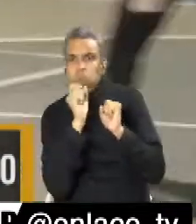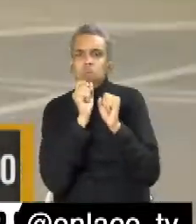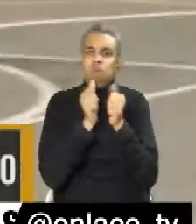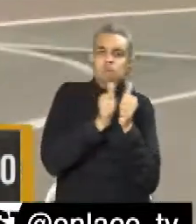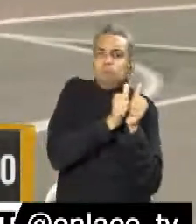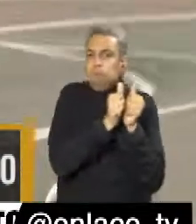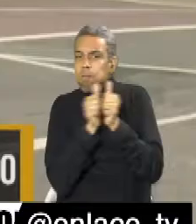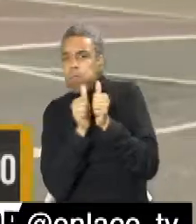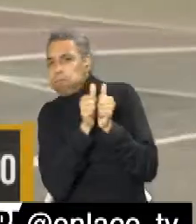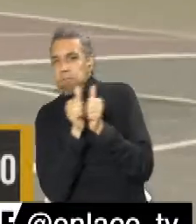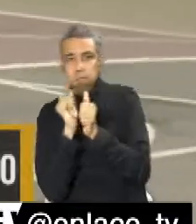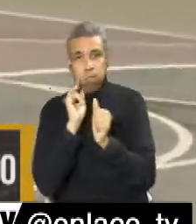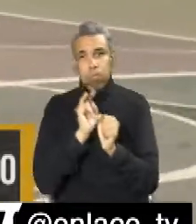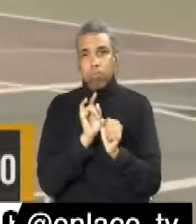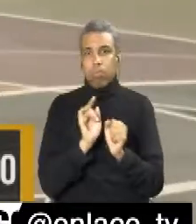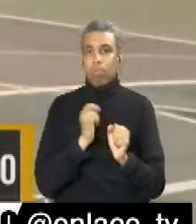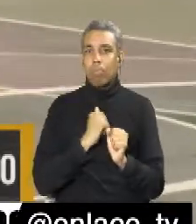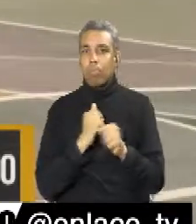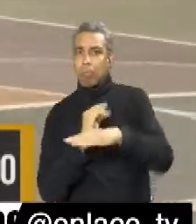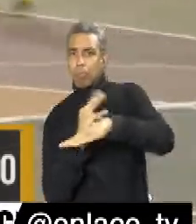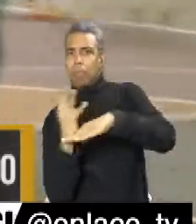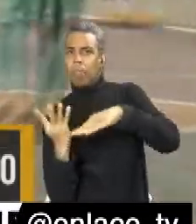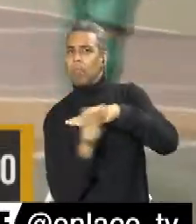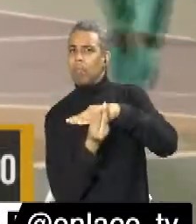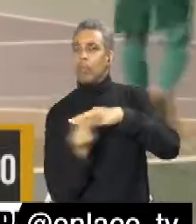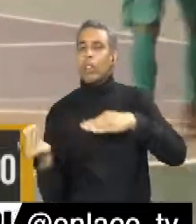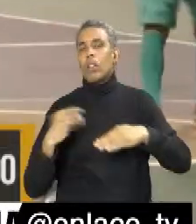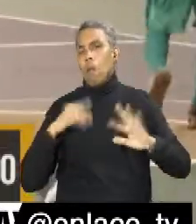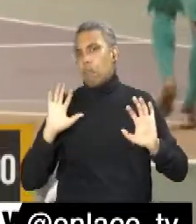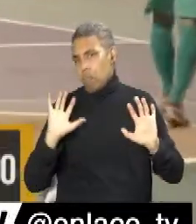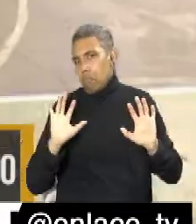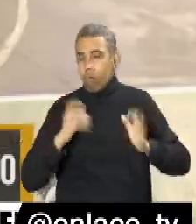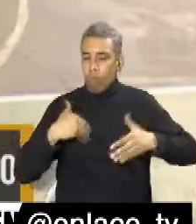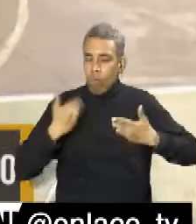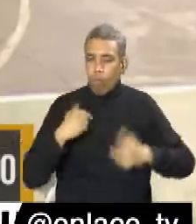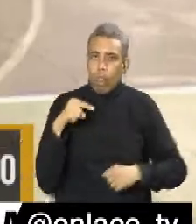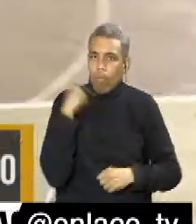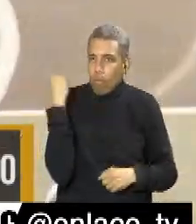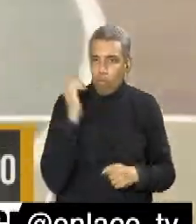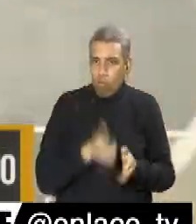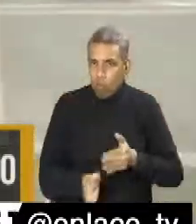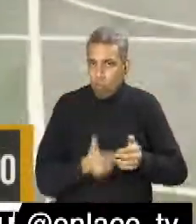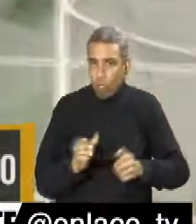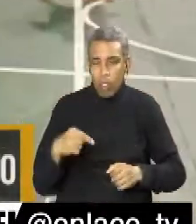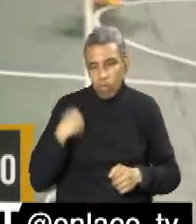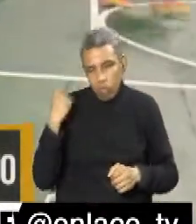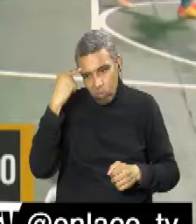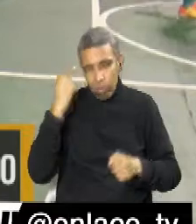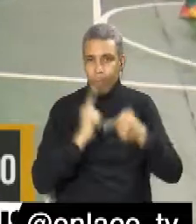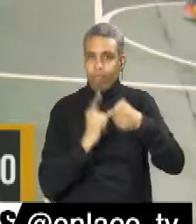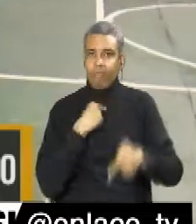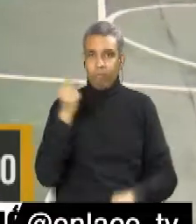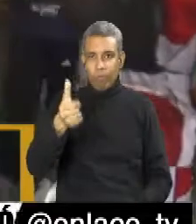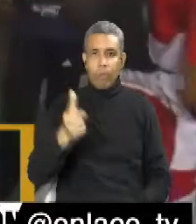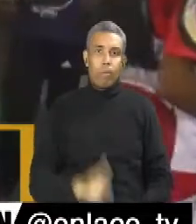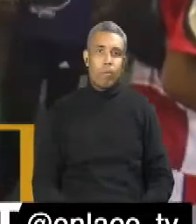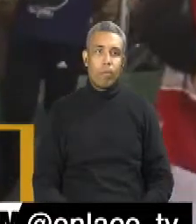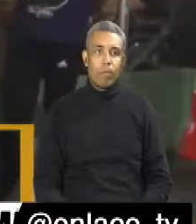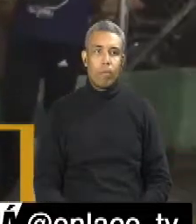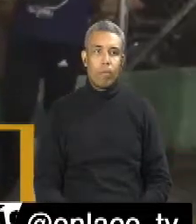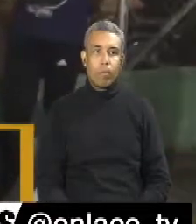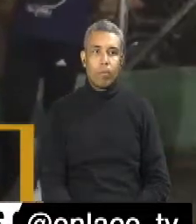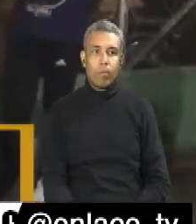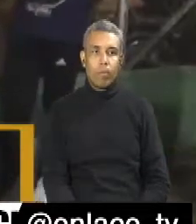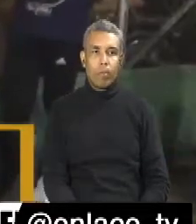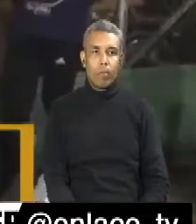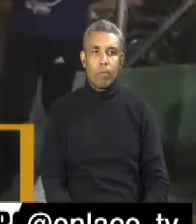mostró satisfecho por su presentación de lograr estar en la final de este campeonato, donde desafortunadamente su rival fue superior. Fue un